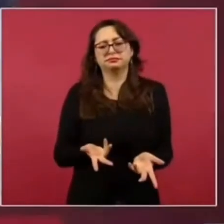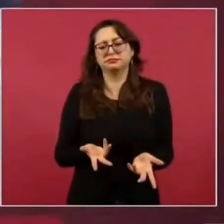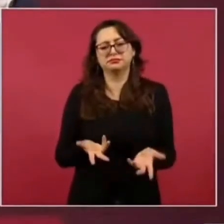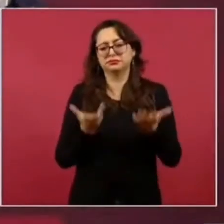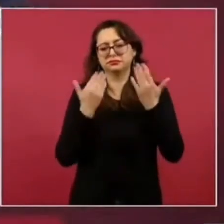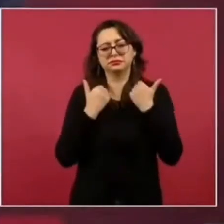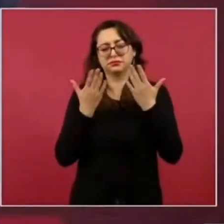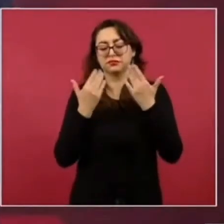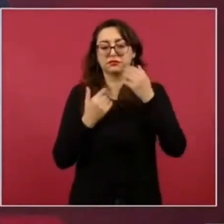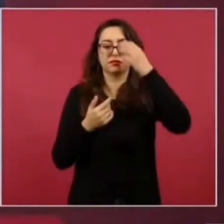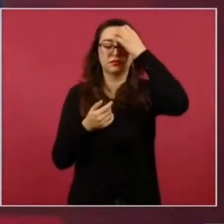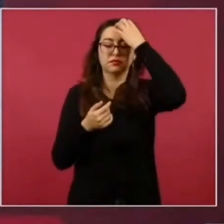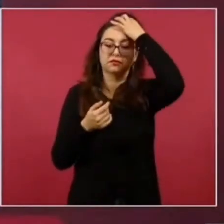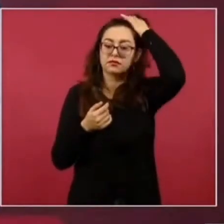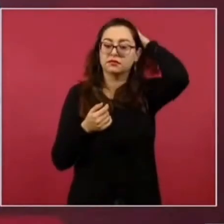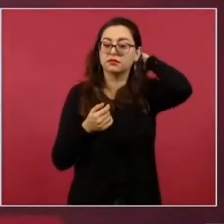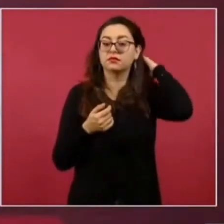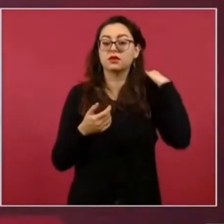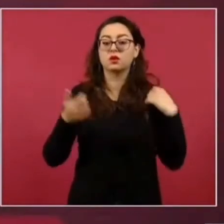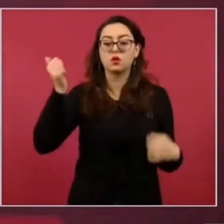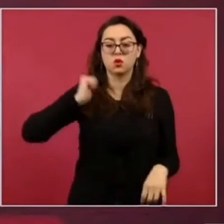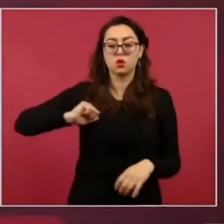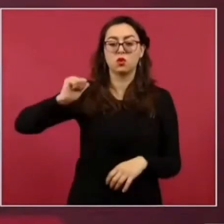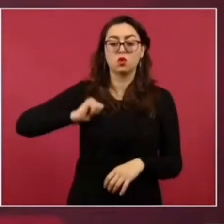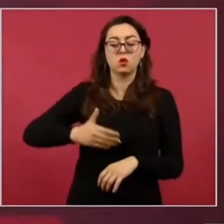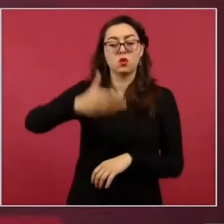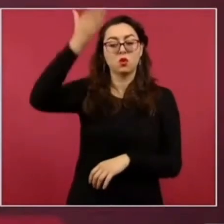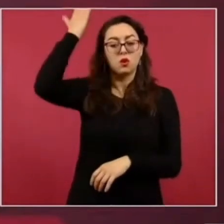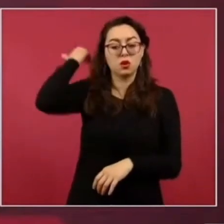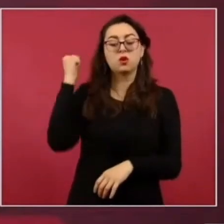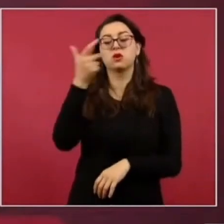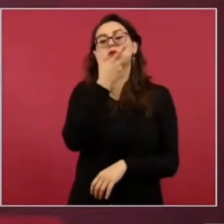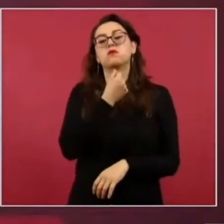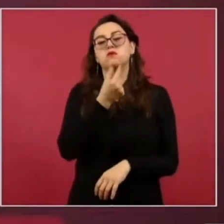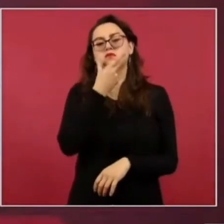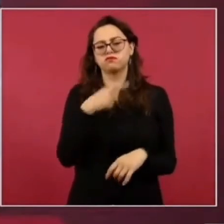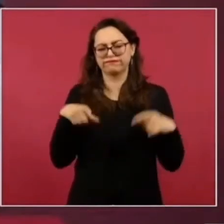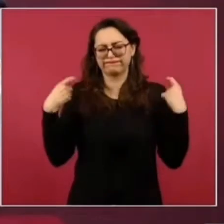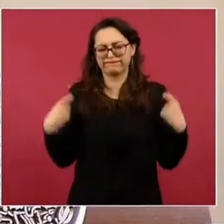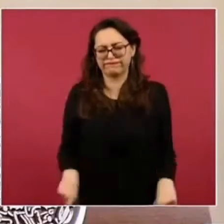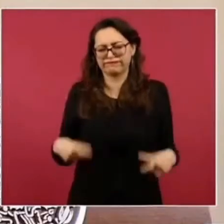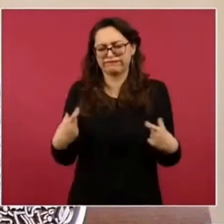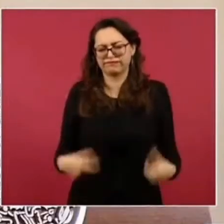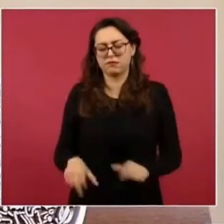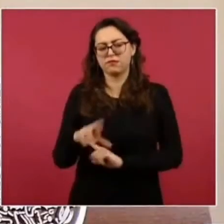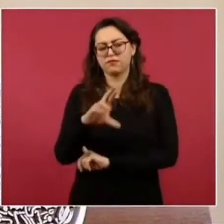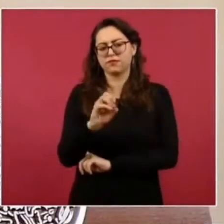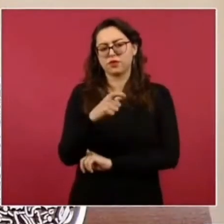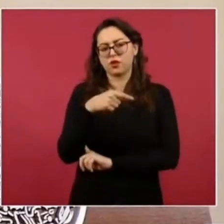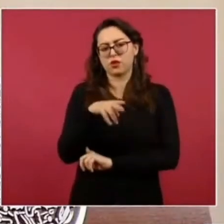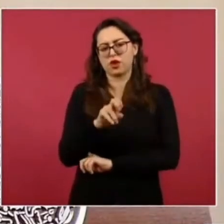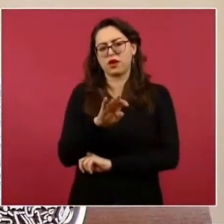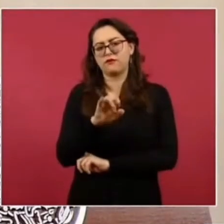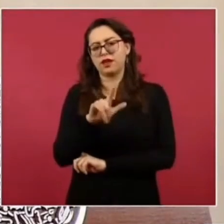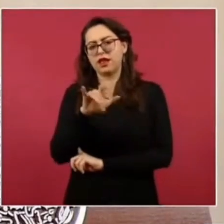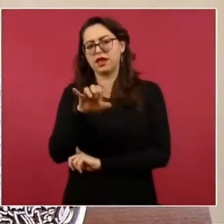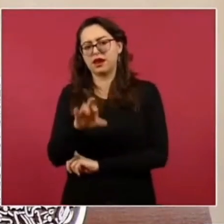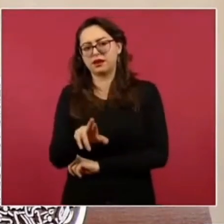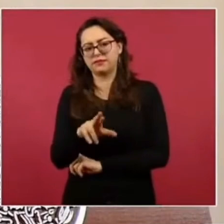el Rockefeller mayor decía que el petróleo era el mejor negocio del